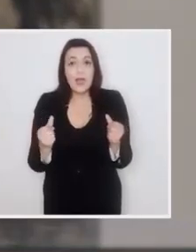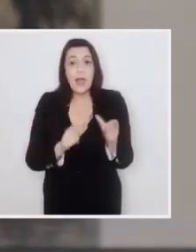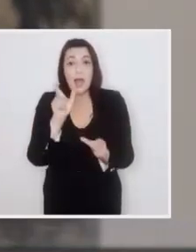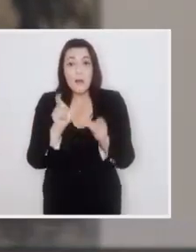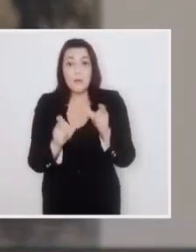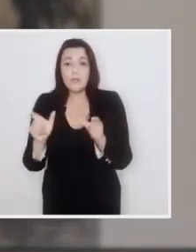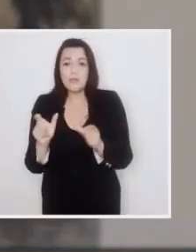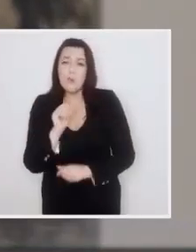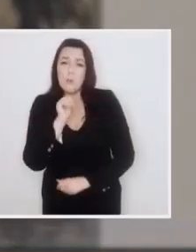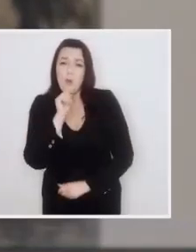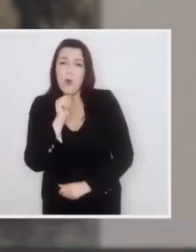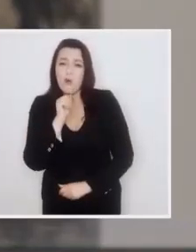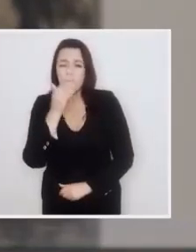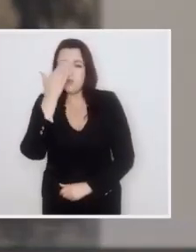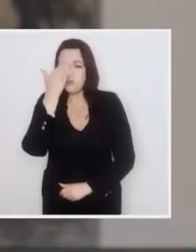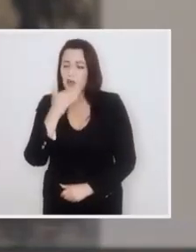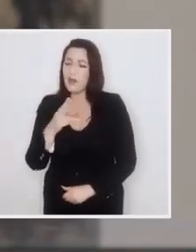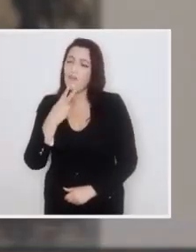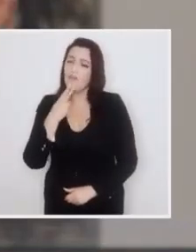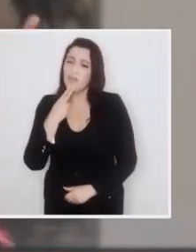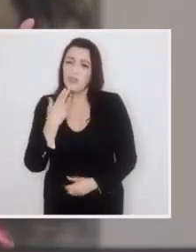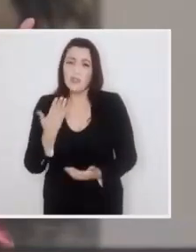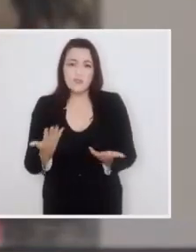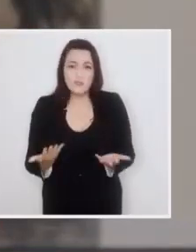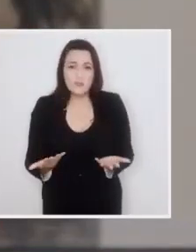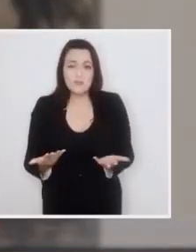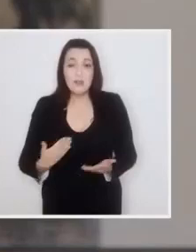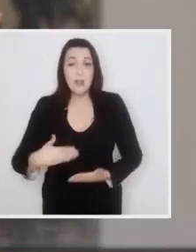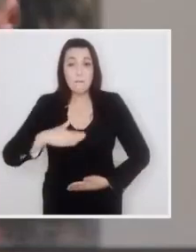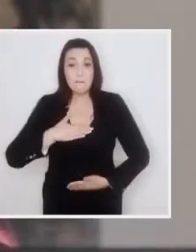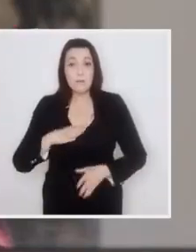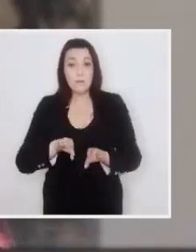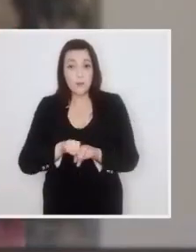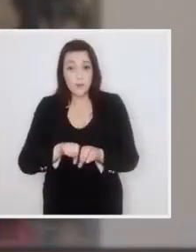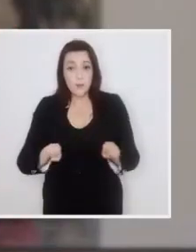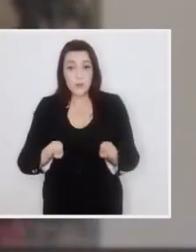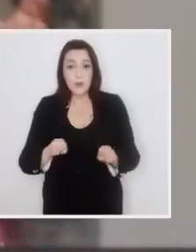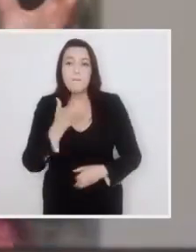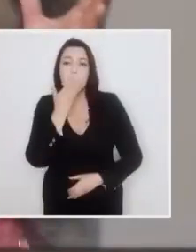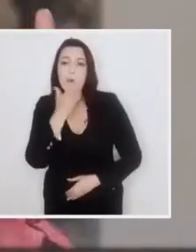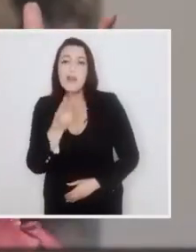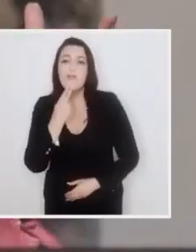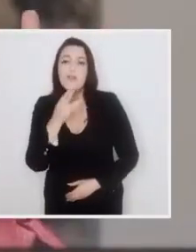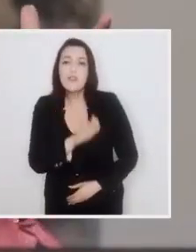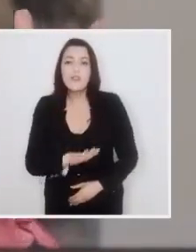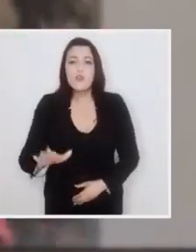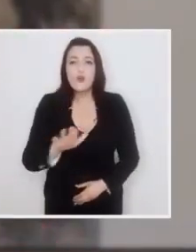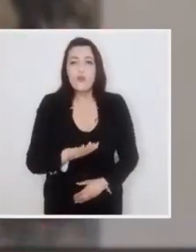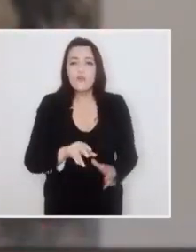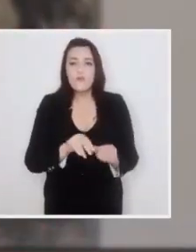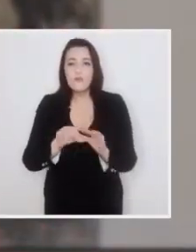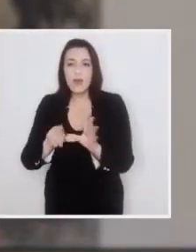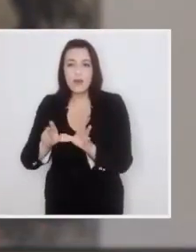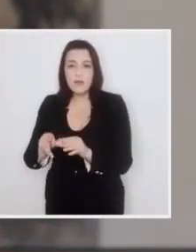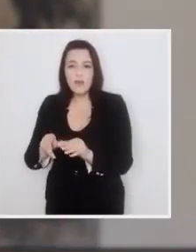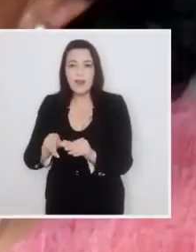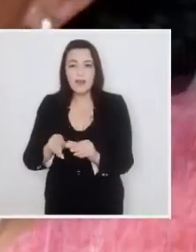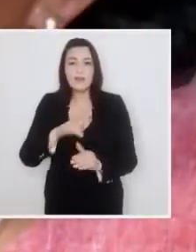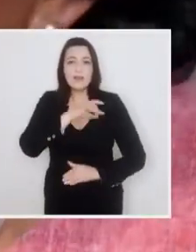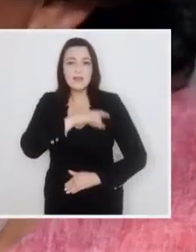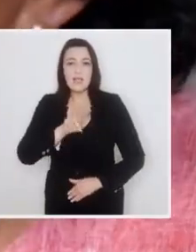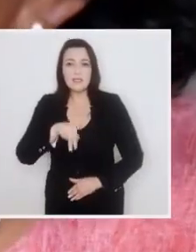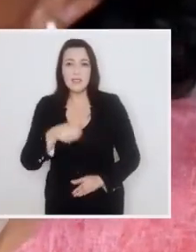más sencilla la que paga el costo. Mi compromiso es mejorar la vida de todas las familias de Chile, sin